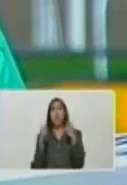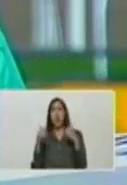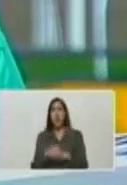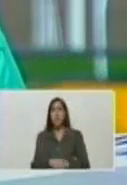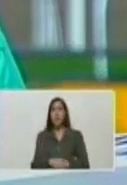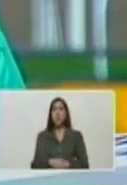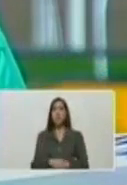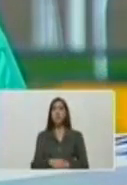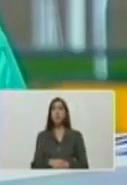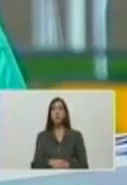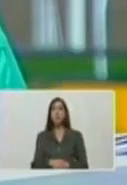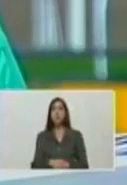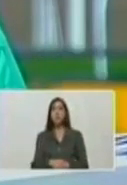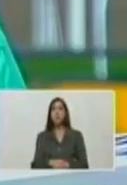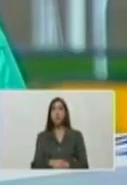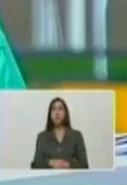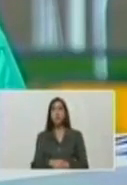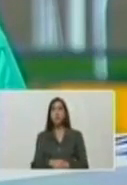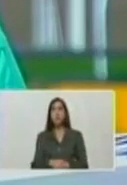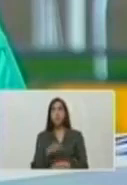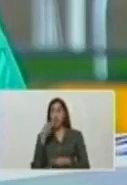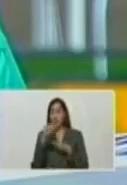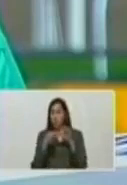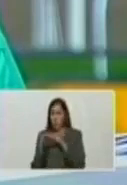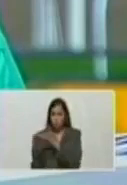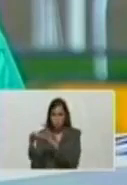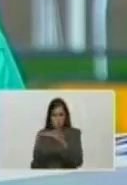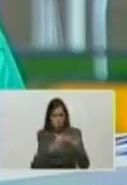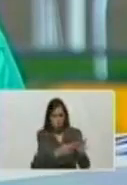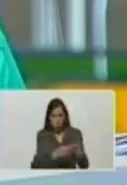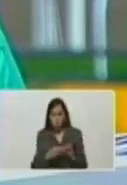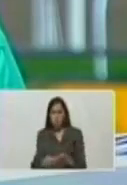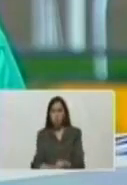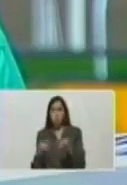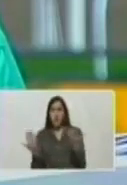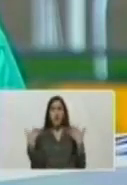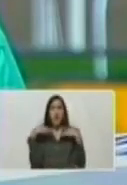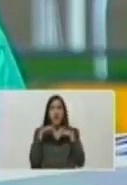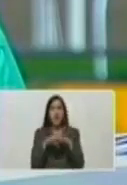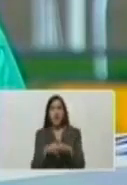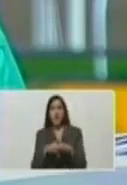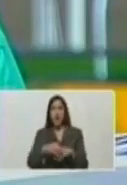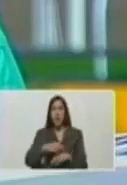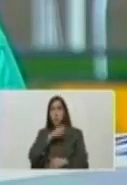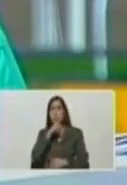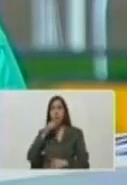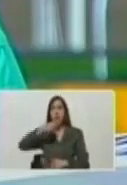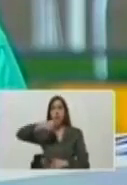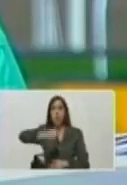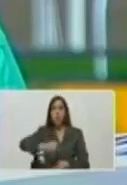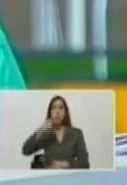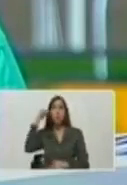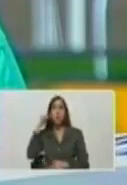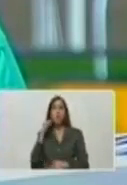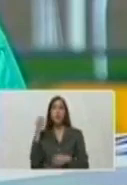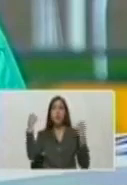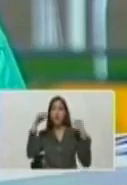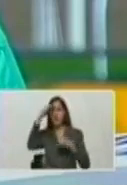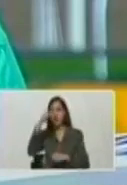de campaña de acción conjunta, unificada e integral, escudo bolivariano, en